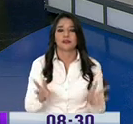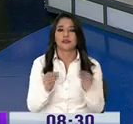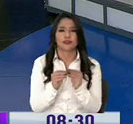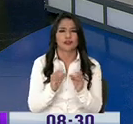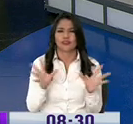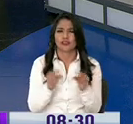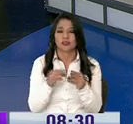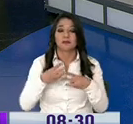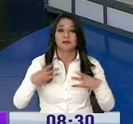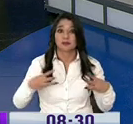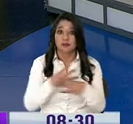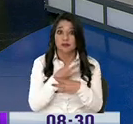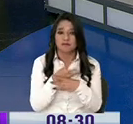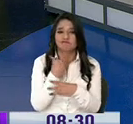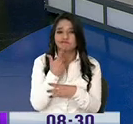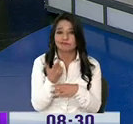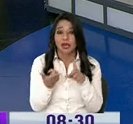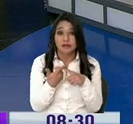ese. Claro.